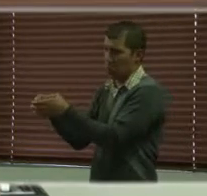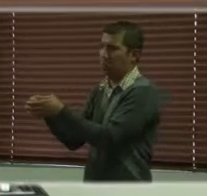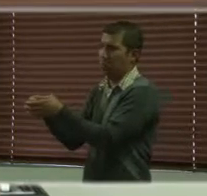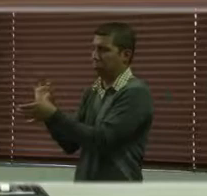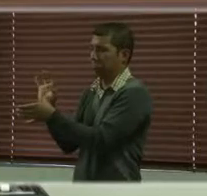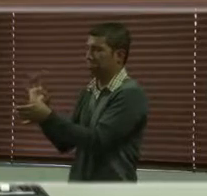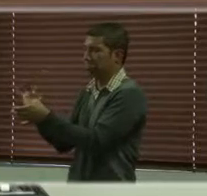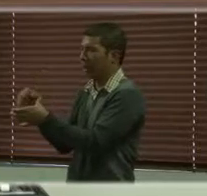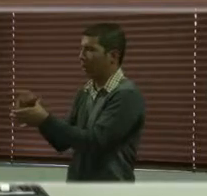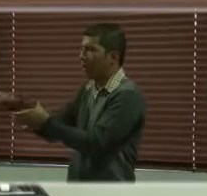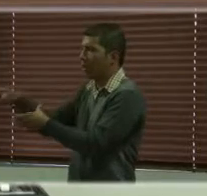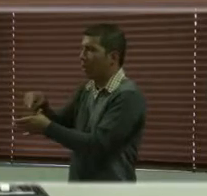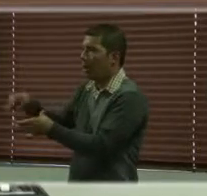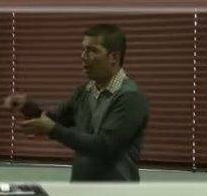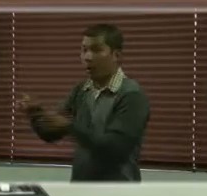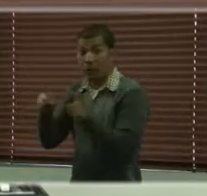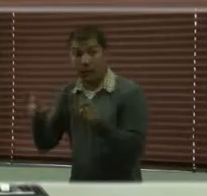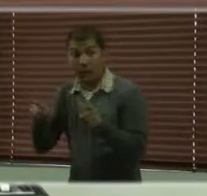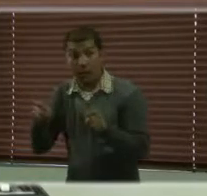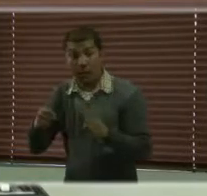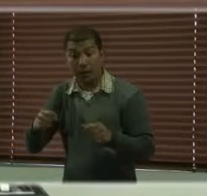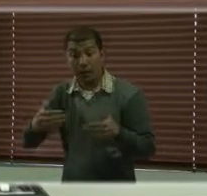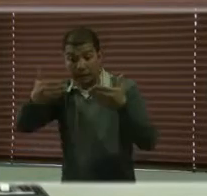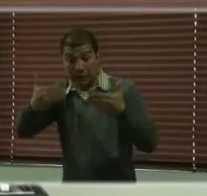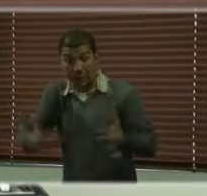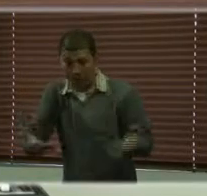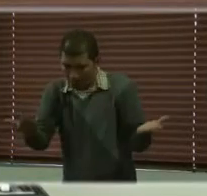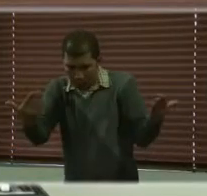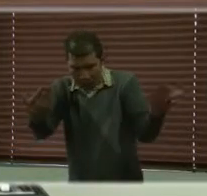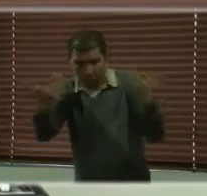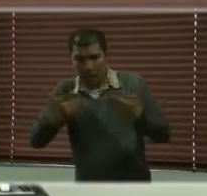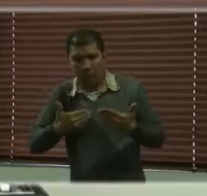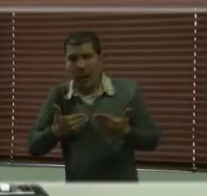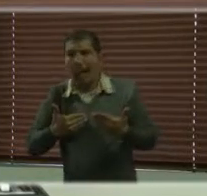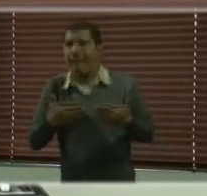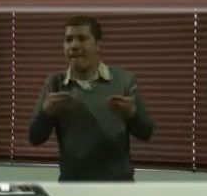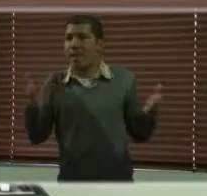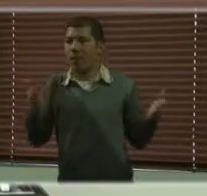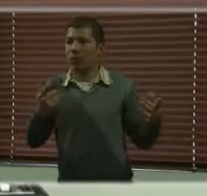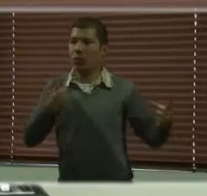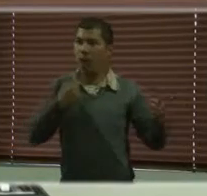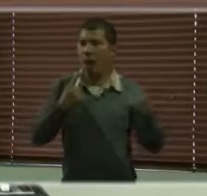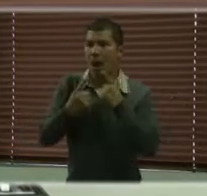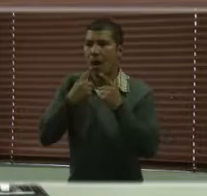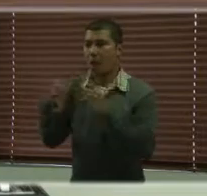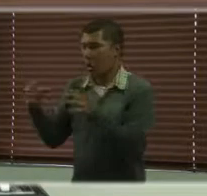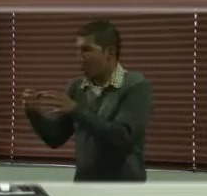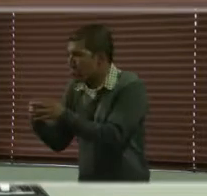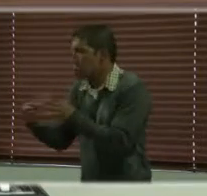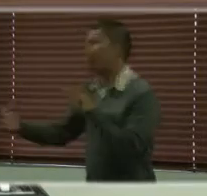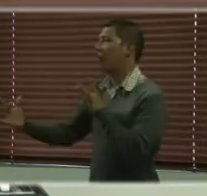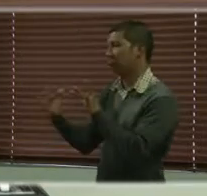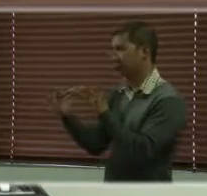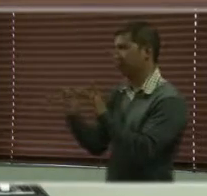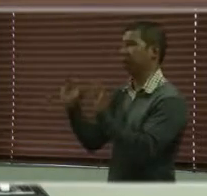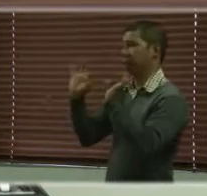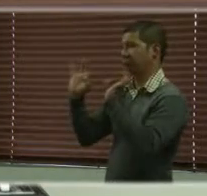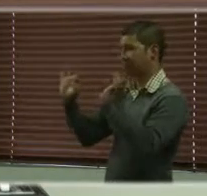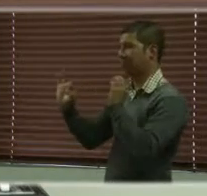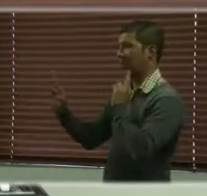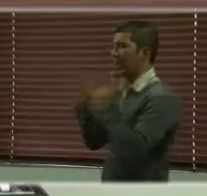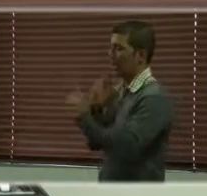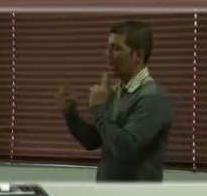se han abierto bastante bien a los nuevos estándares que que la convención sobre los derechos de las personas con discapacidad han